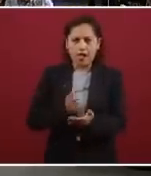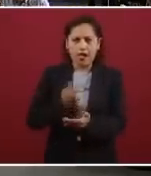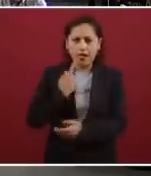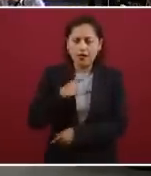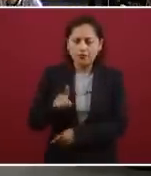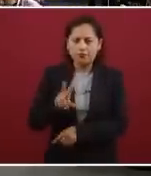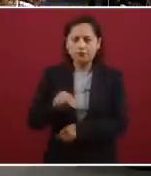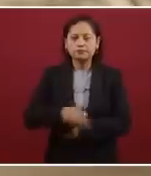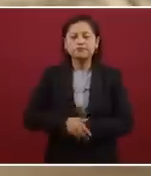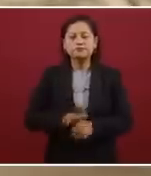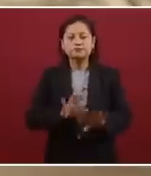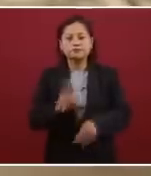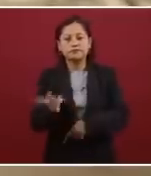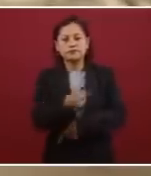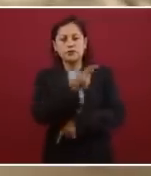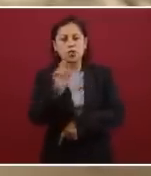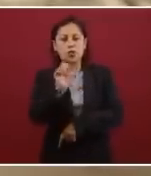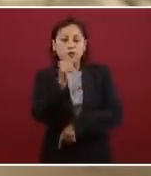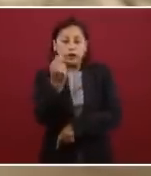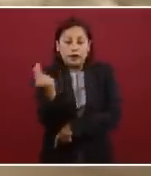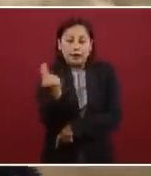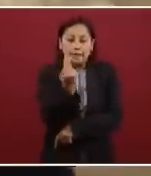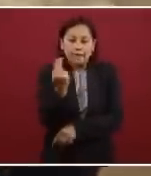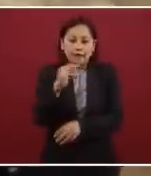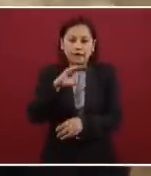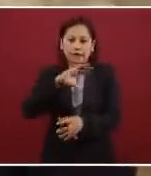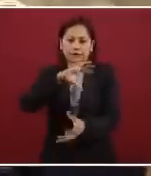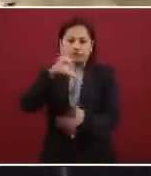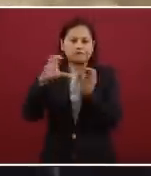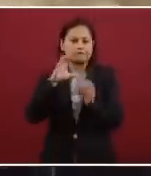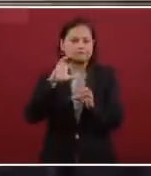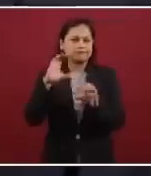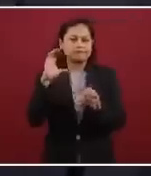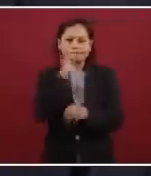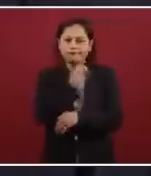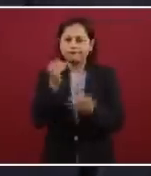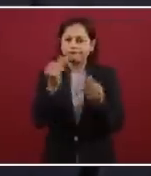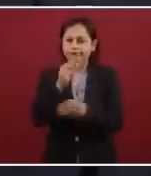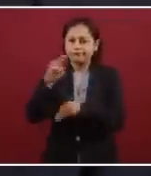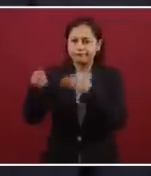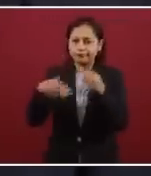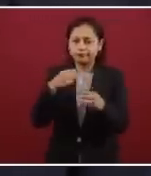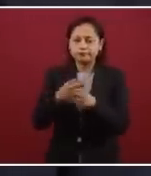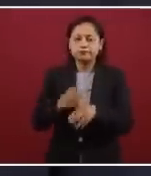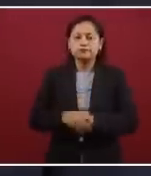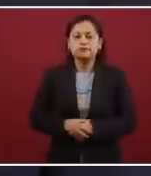emergencia climática. Sí, más que declarar emergencia climática,